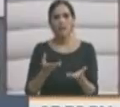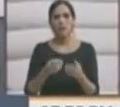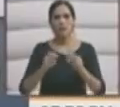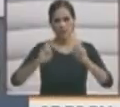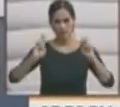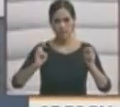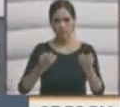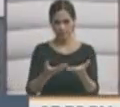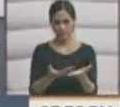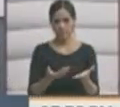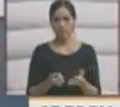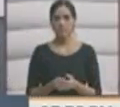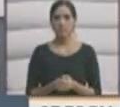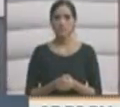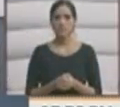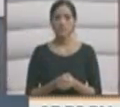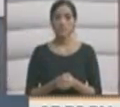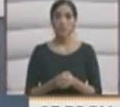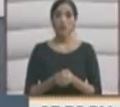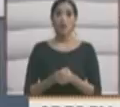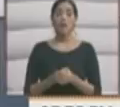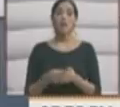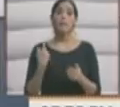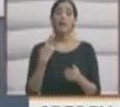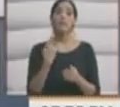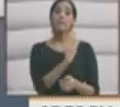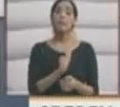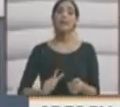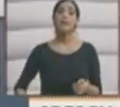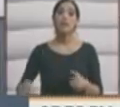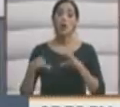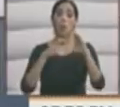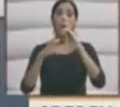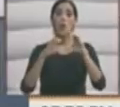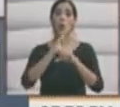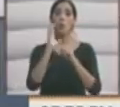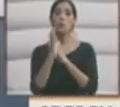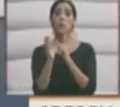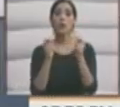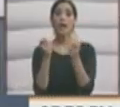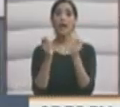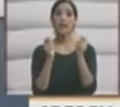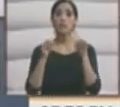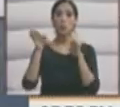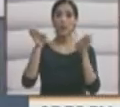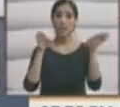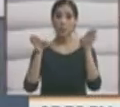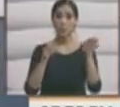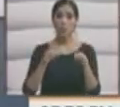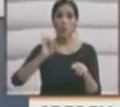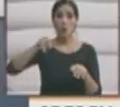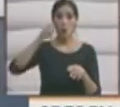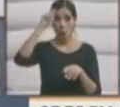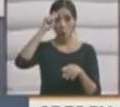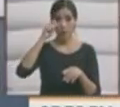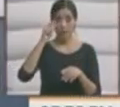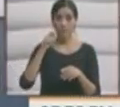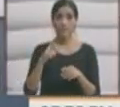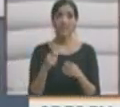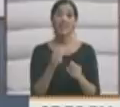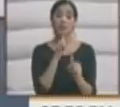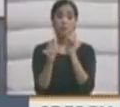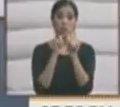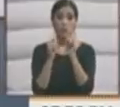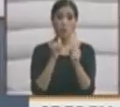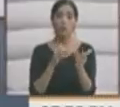el vicepresidente de Comunicación, Cultura y Turismo, estamos hablando de Jorge Rodríguez, informó sobre la situación de